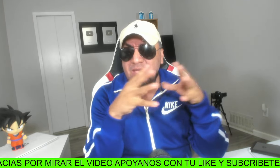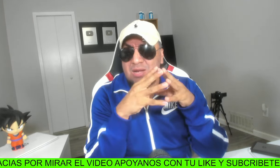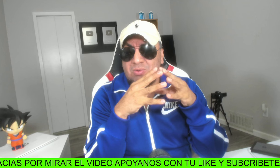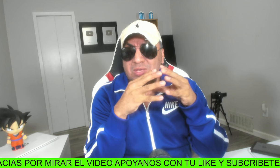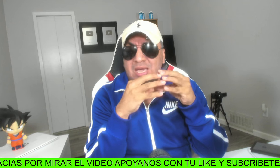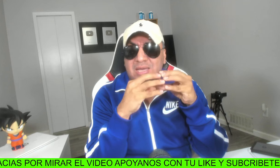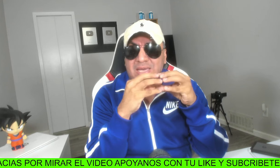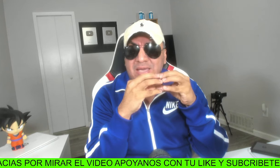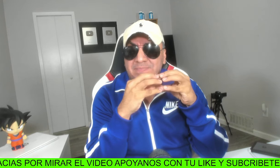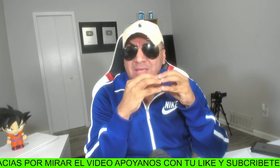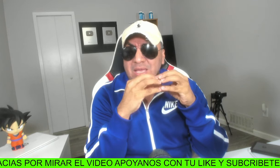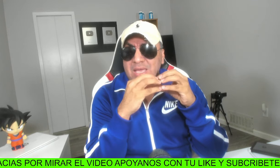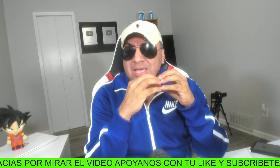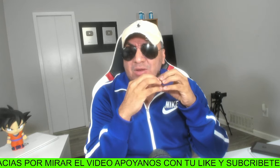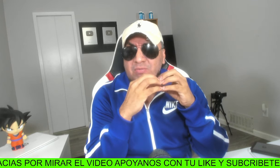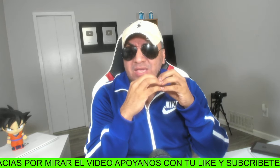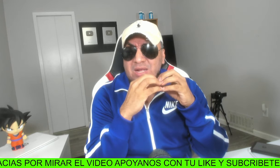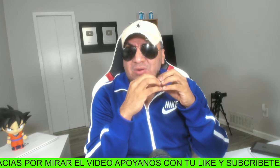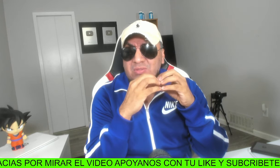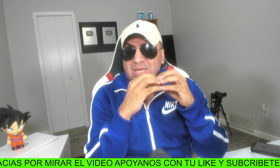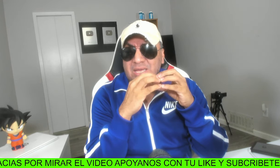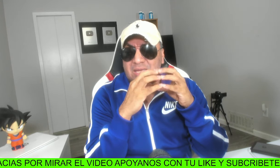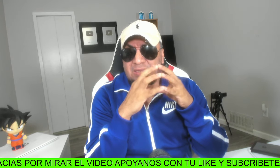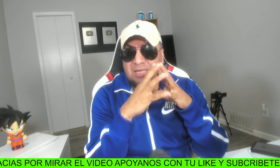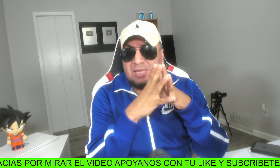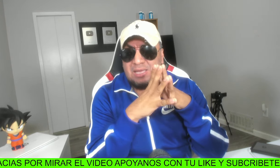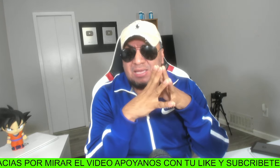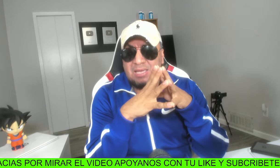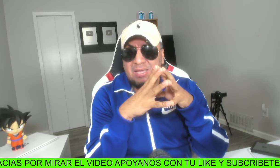este gobierno, ya que en el gobierno